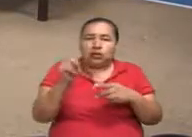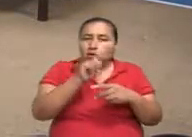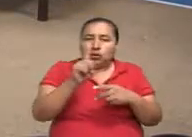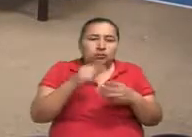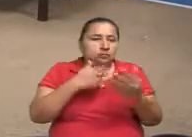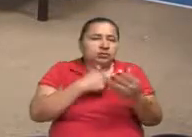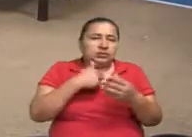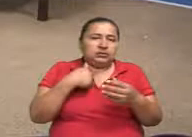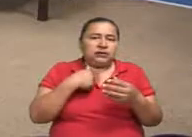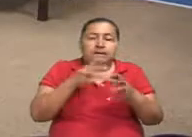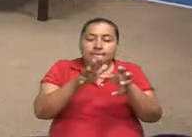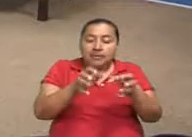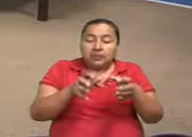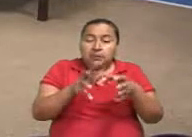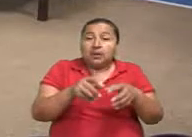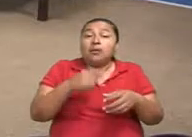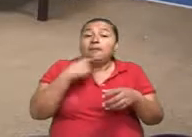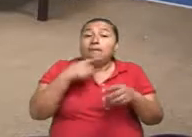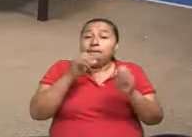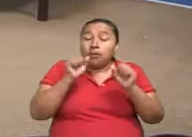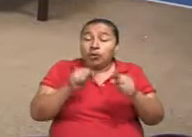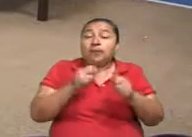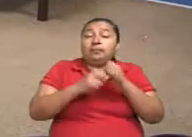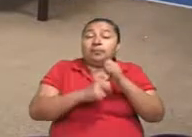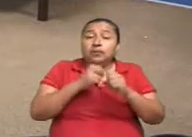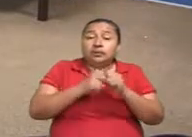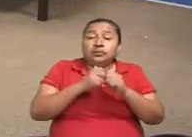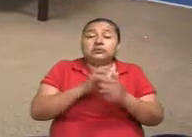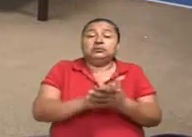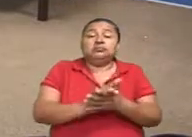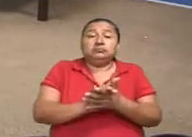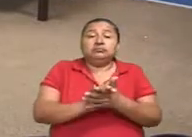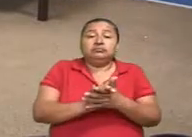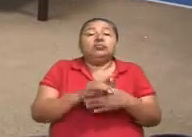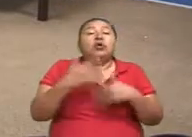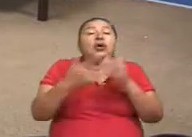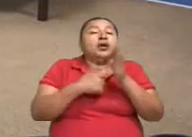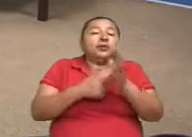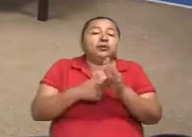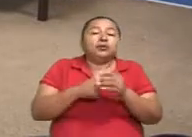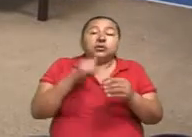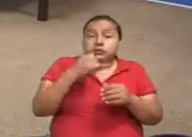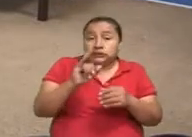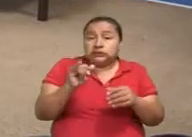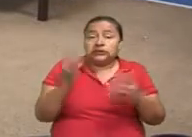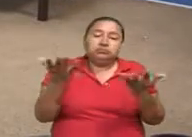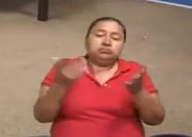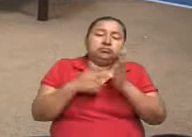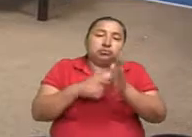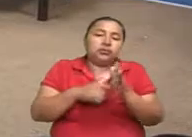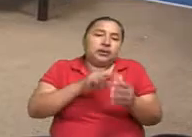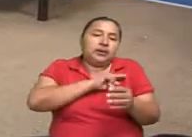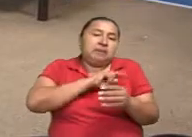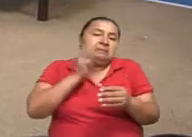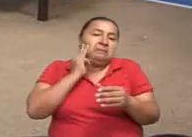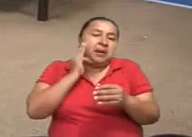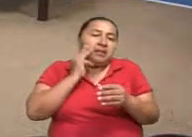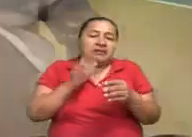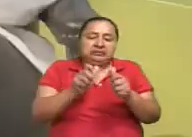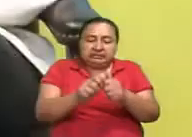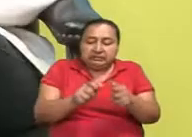hacer estos tipos de masajes, porque más bien podemos afectar el testículo. ¿Cuáles serían las consecuencias, por ejemplo, si hay este tipo de